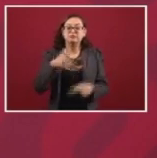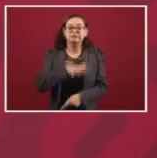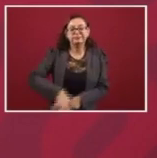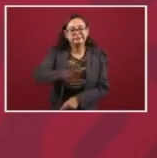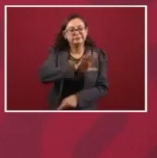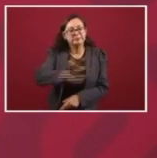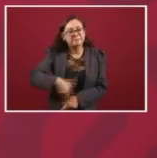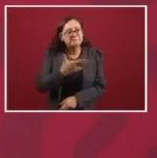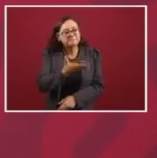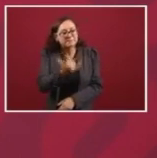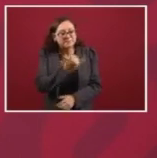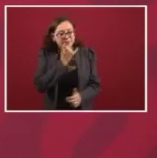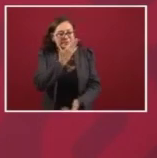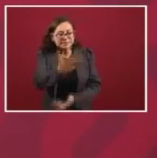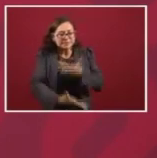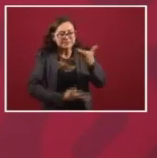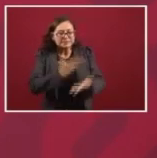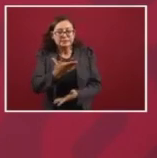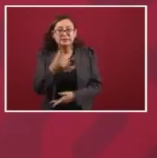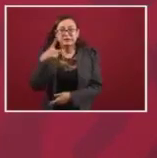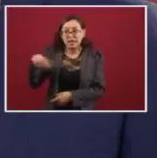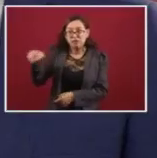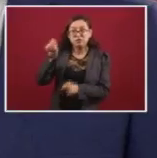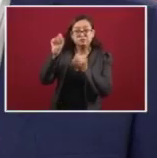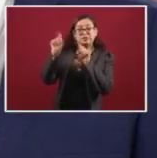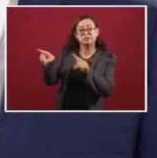y hacer la autocrítica.